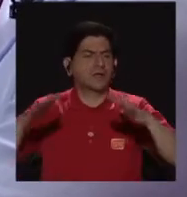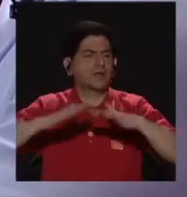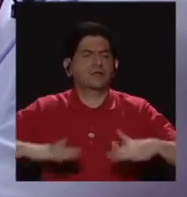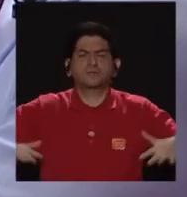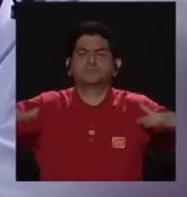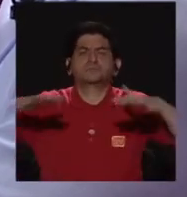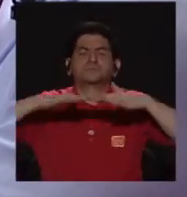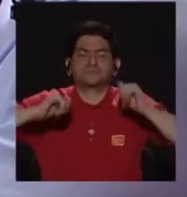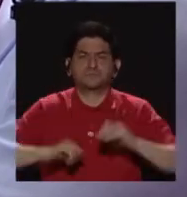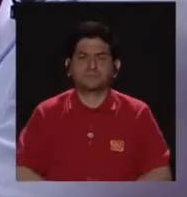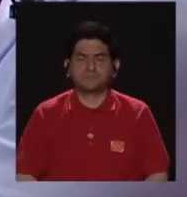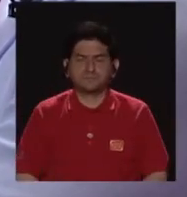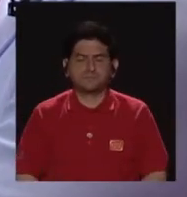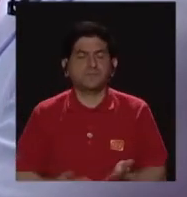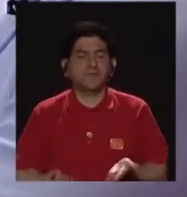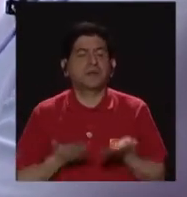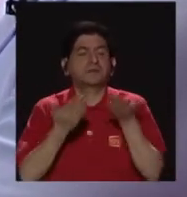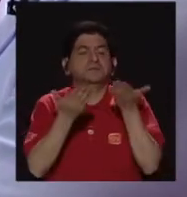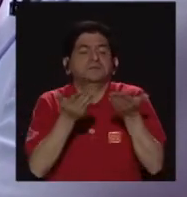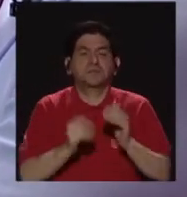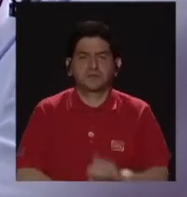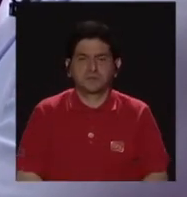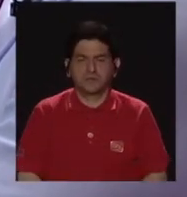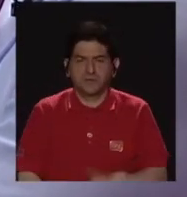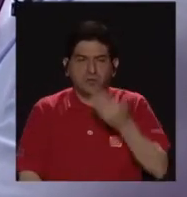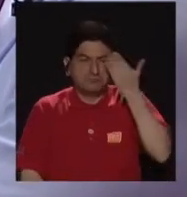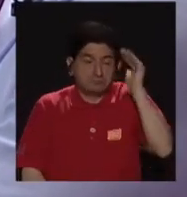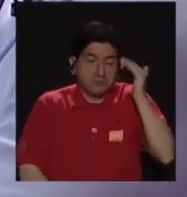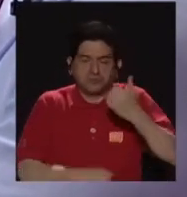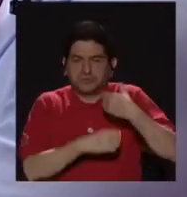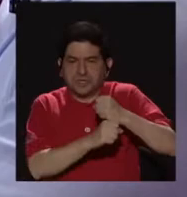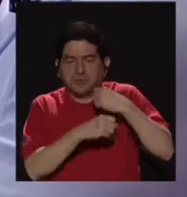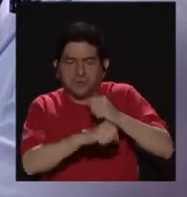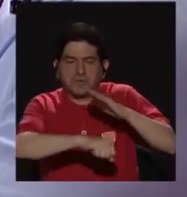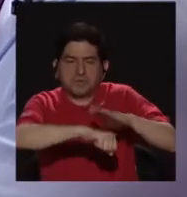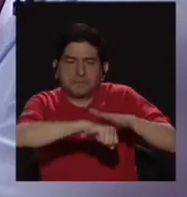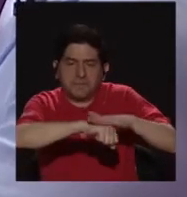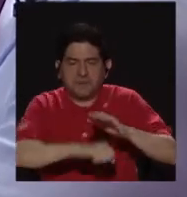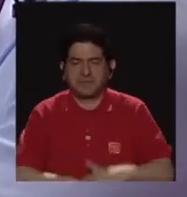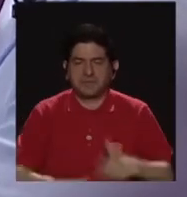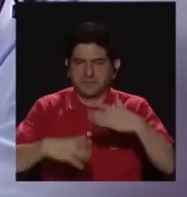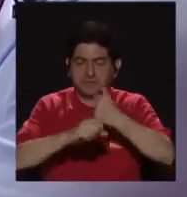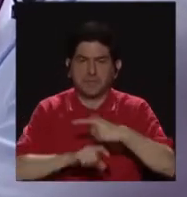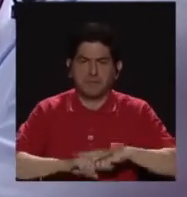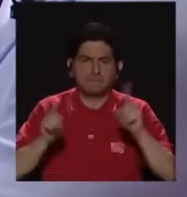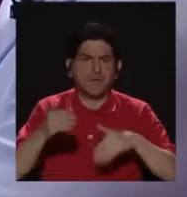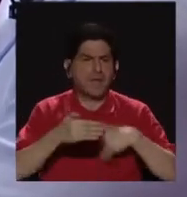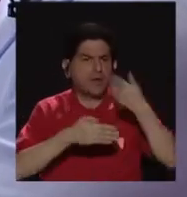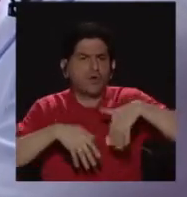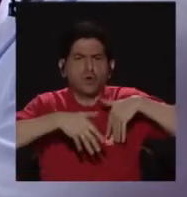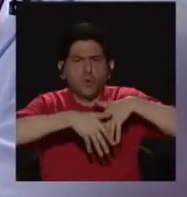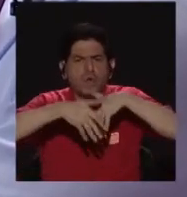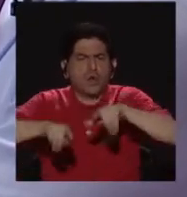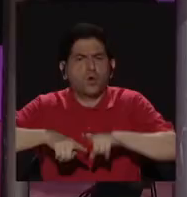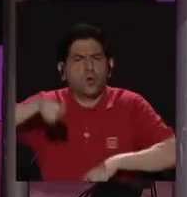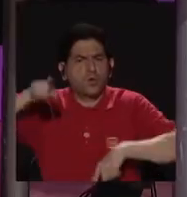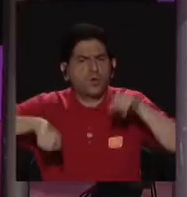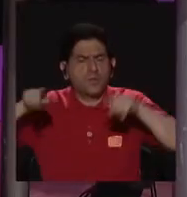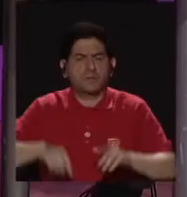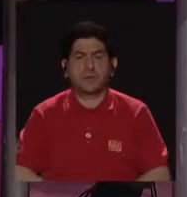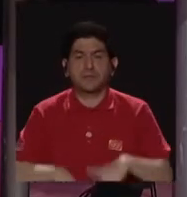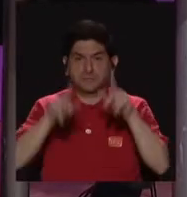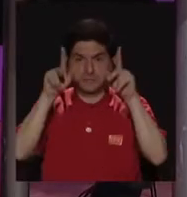que se nos otorga la verdad que no sé que la municipalidad otorga para que se haga pero después de la marcha de la diversidad había